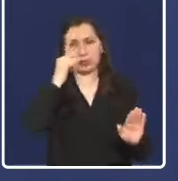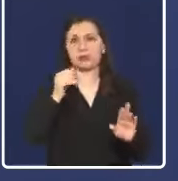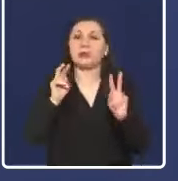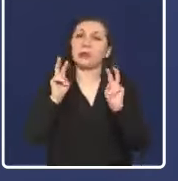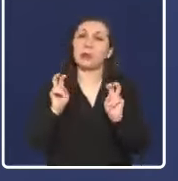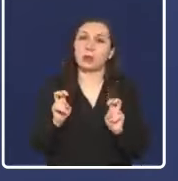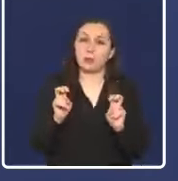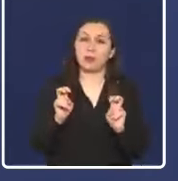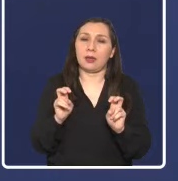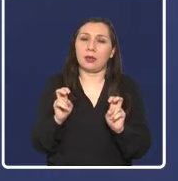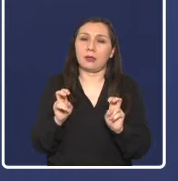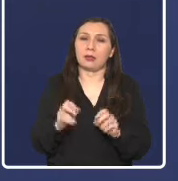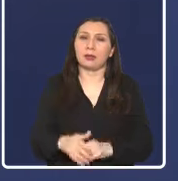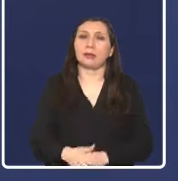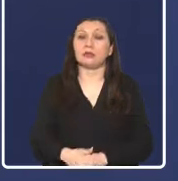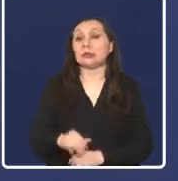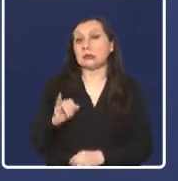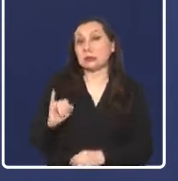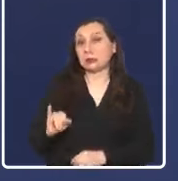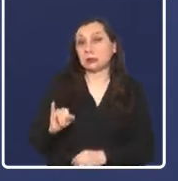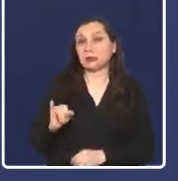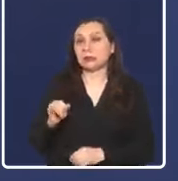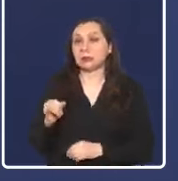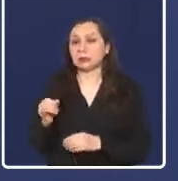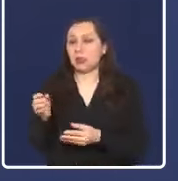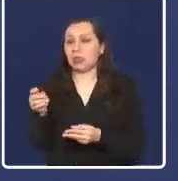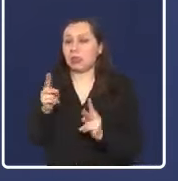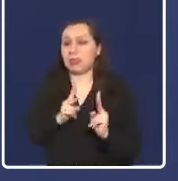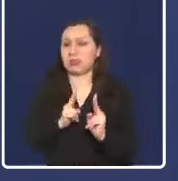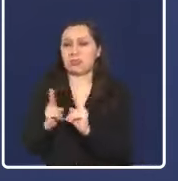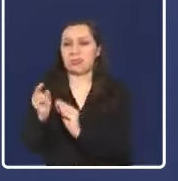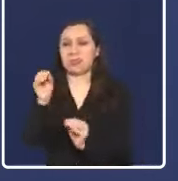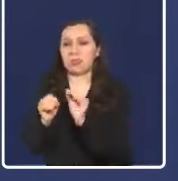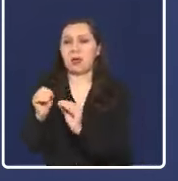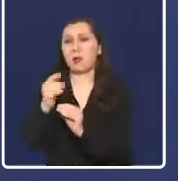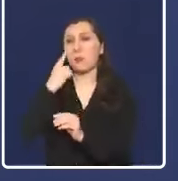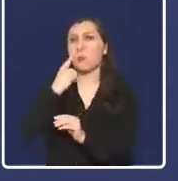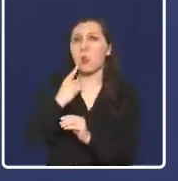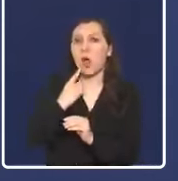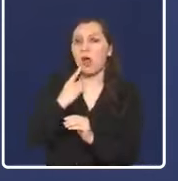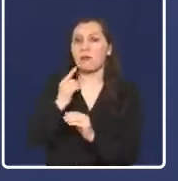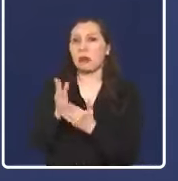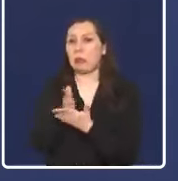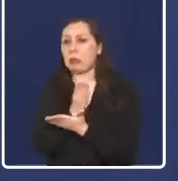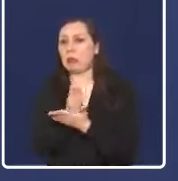Sobre si hubo manipulación de pruebas,